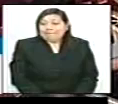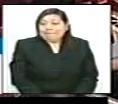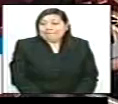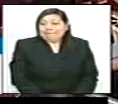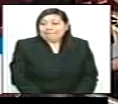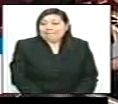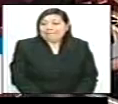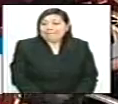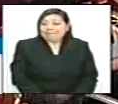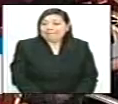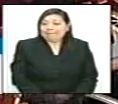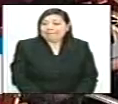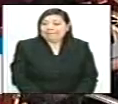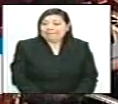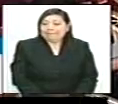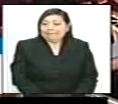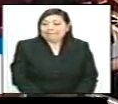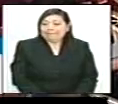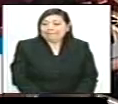Aramayo.